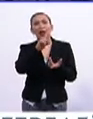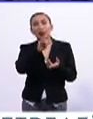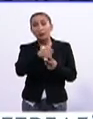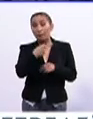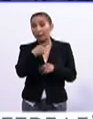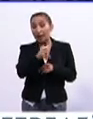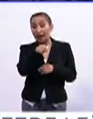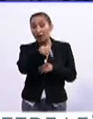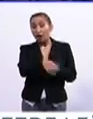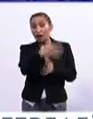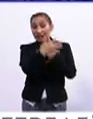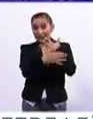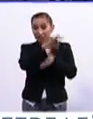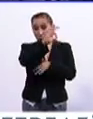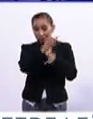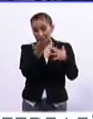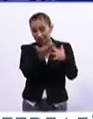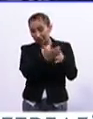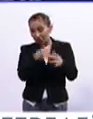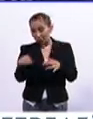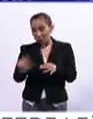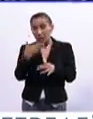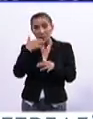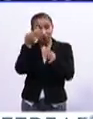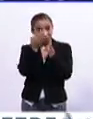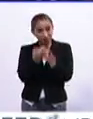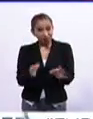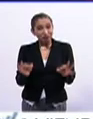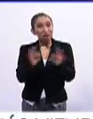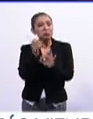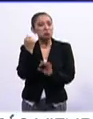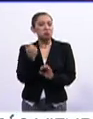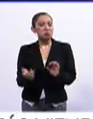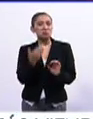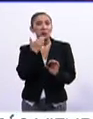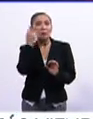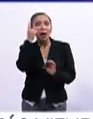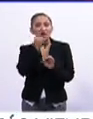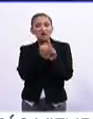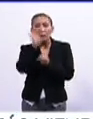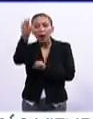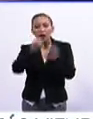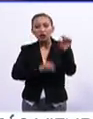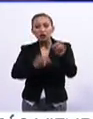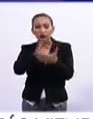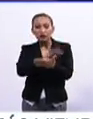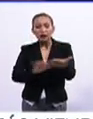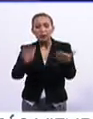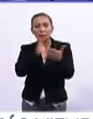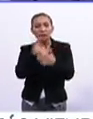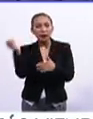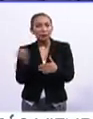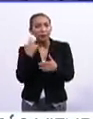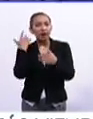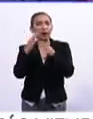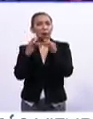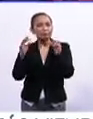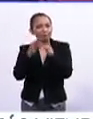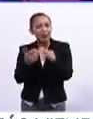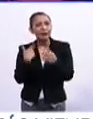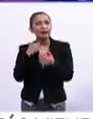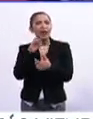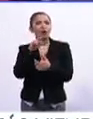Sin embargo, solo 15% tiene un dominio satisfactorio para relacionar información en textos expositivos, narrativos